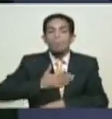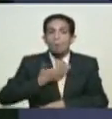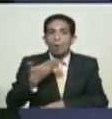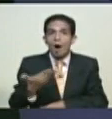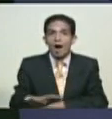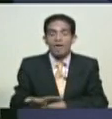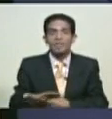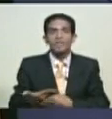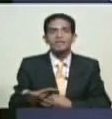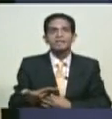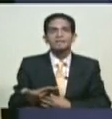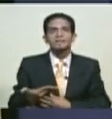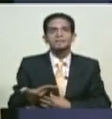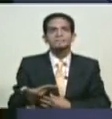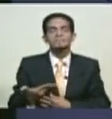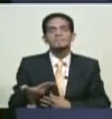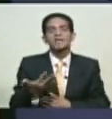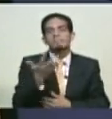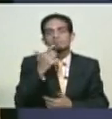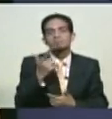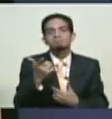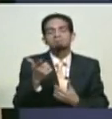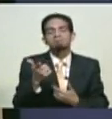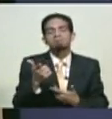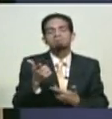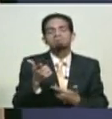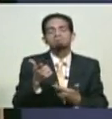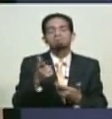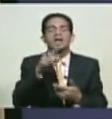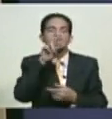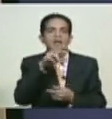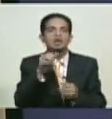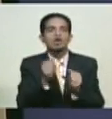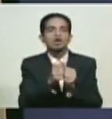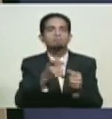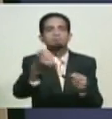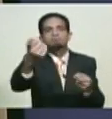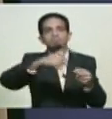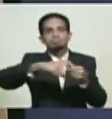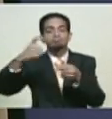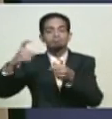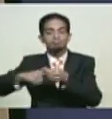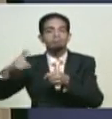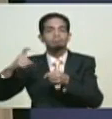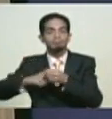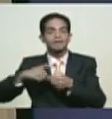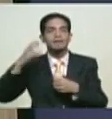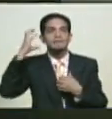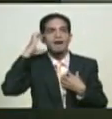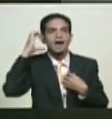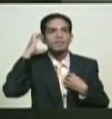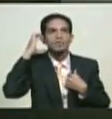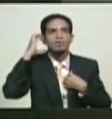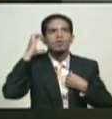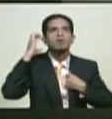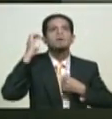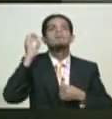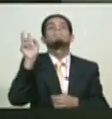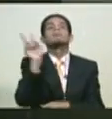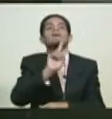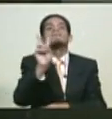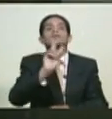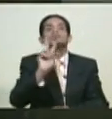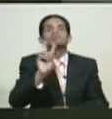las 400 emisoras afiliadas a la cámara de radio para que bueno venezuela tenga paz y una paz señor